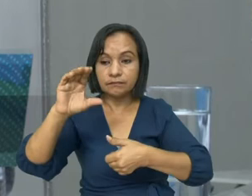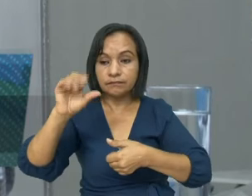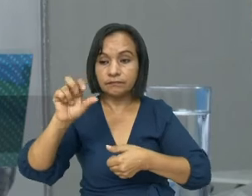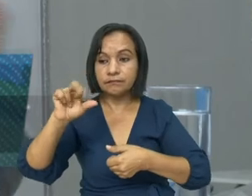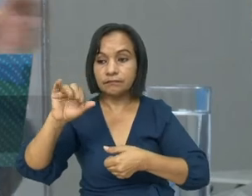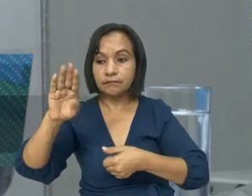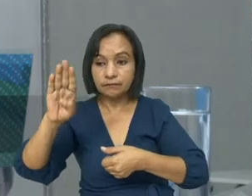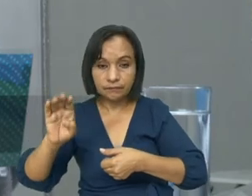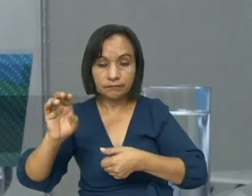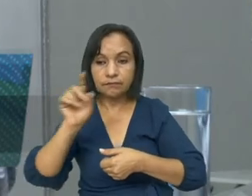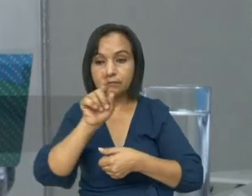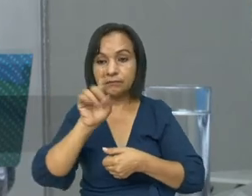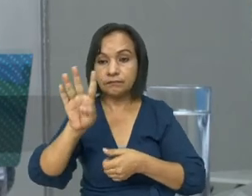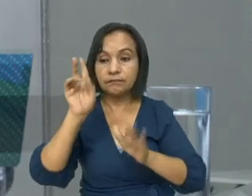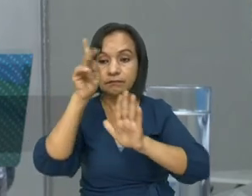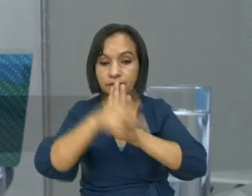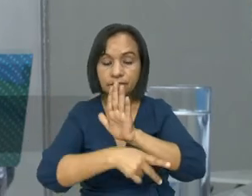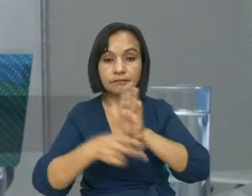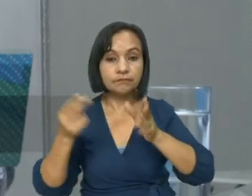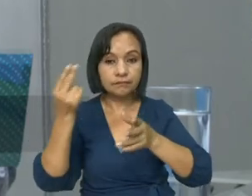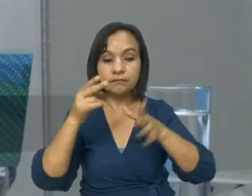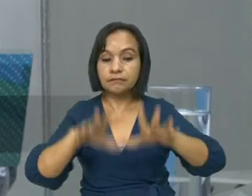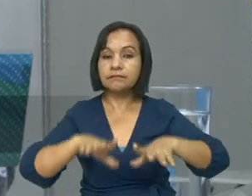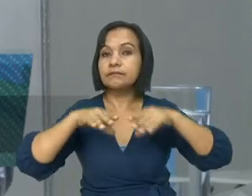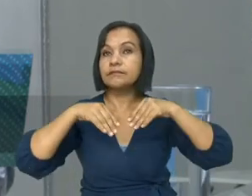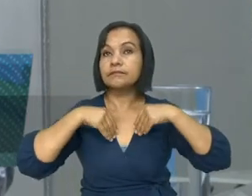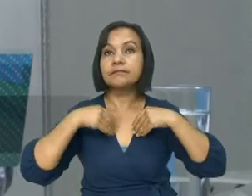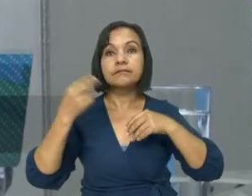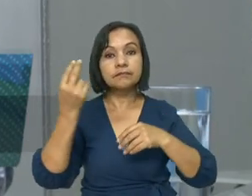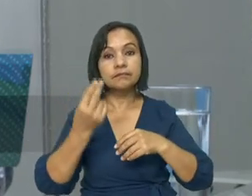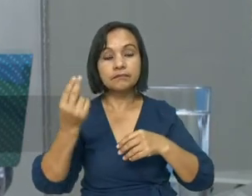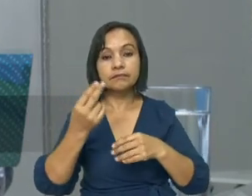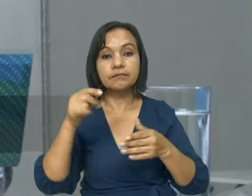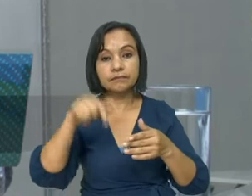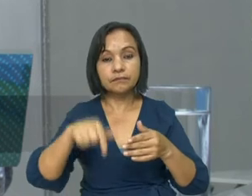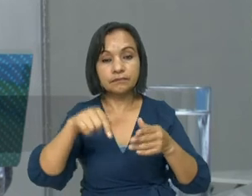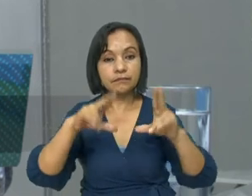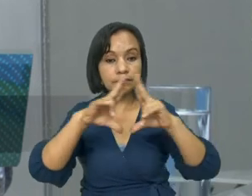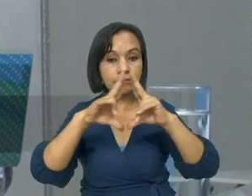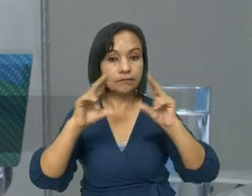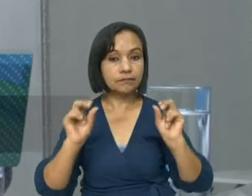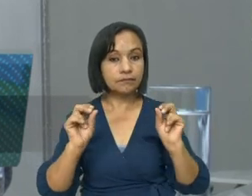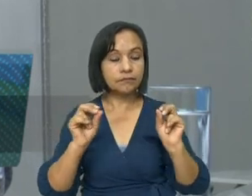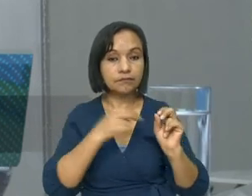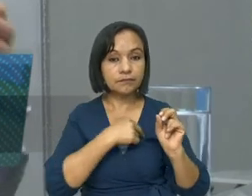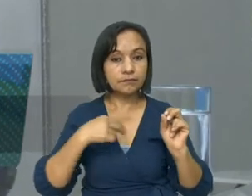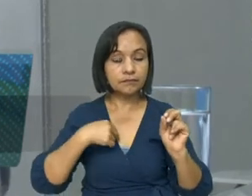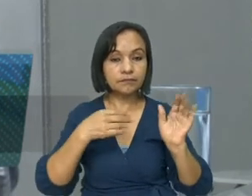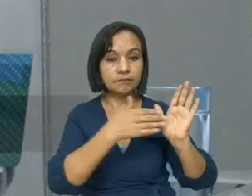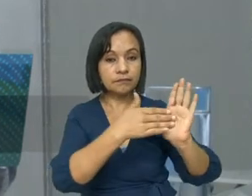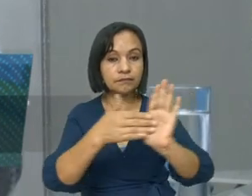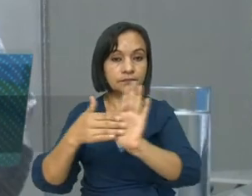¿Sí? Habemos 14 países que la hemos asumido y nosotros aquí en Nicaragua hemos sido un